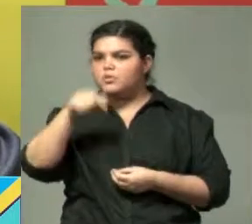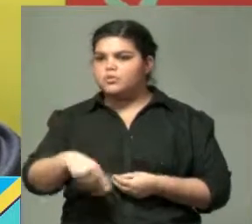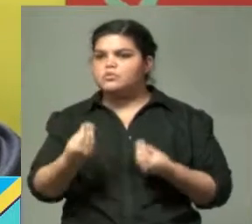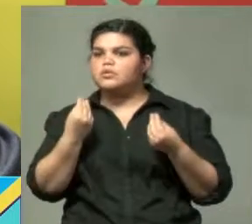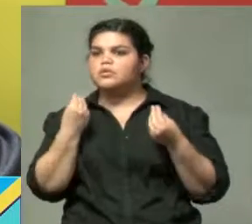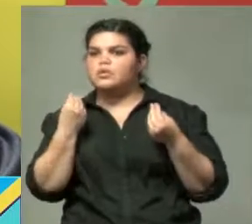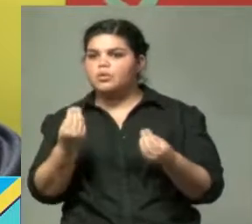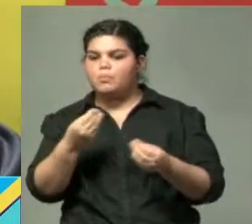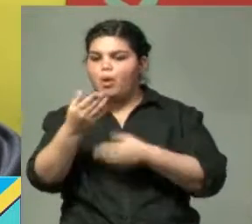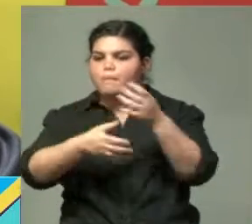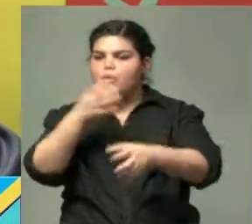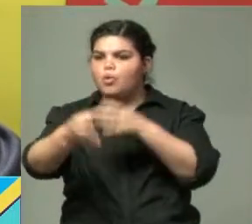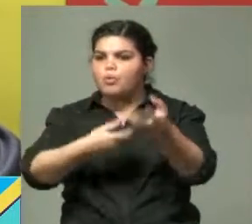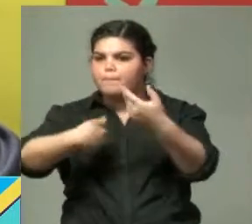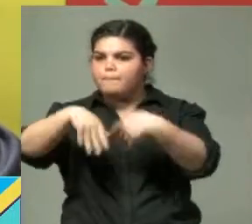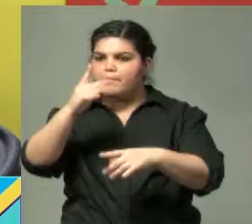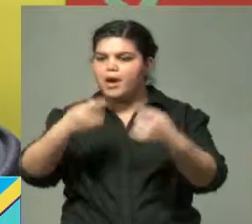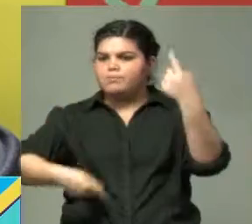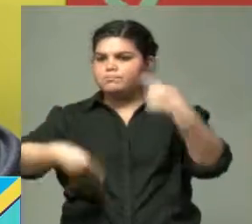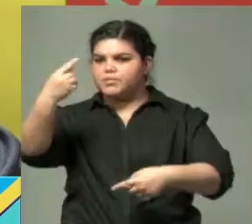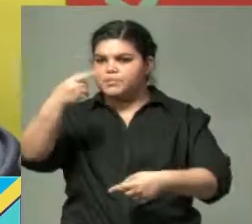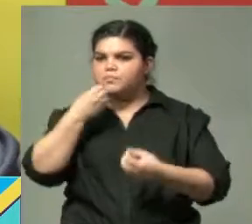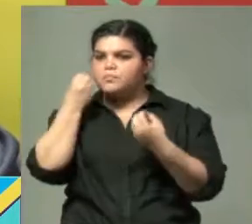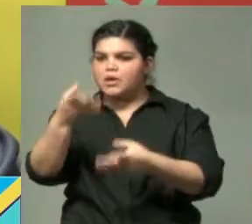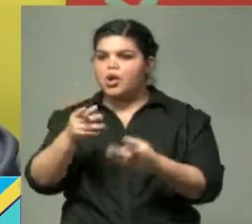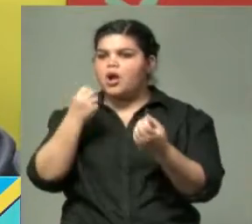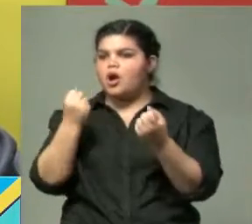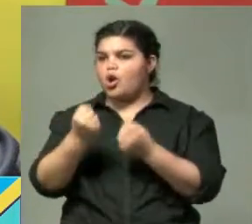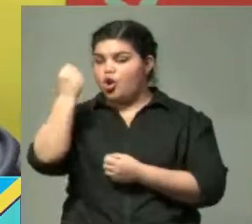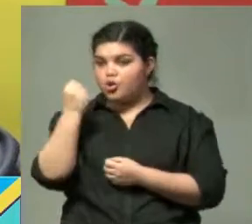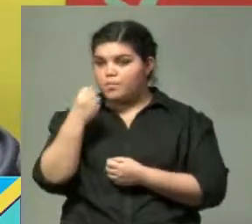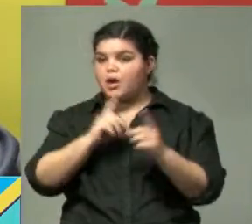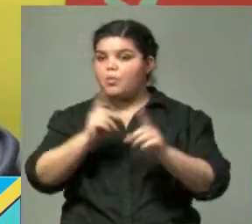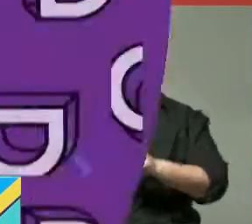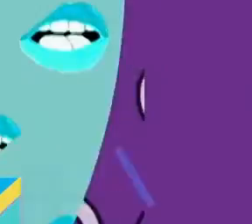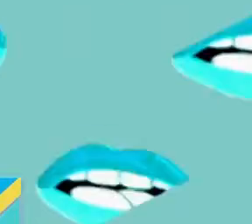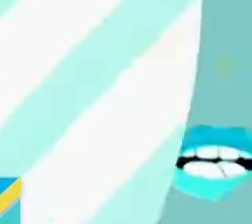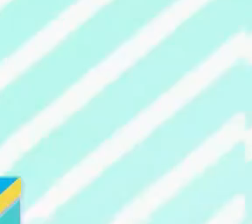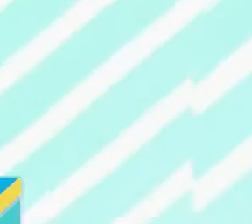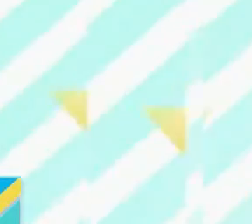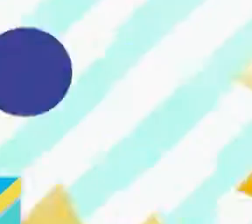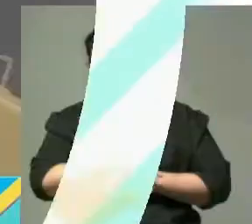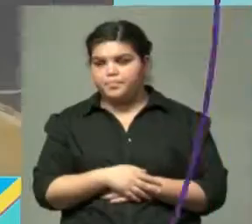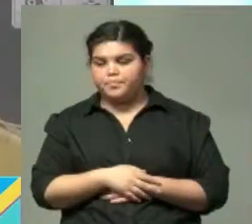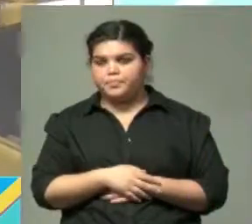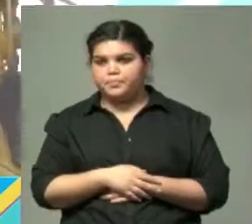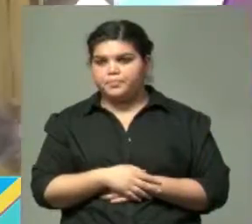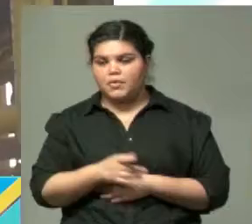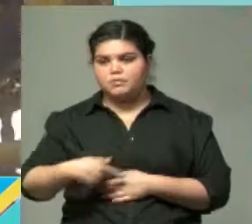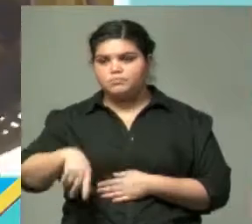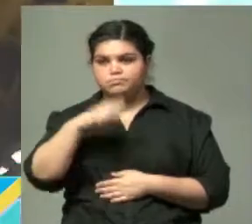el sector productivo que mayor diferencia hace a la economía? Es el petróleo. Entonces, y lo